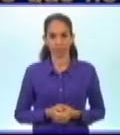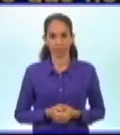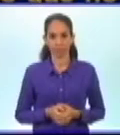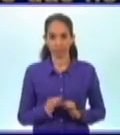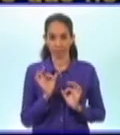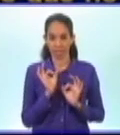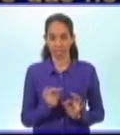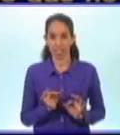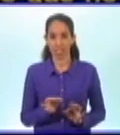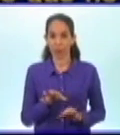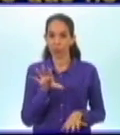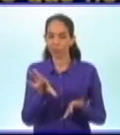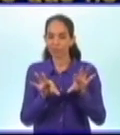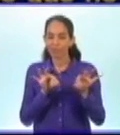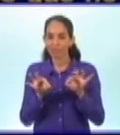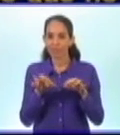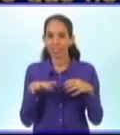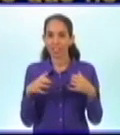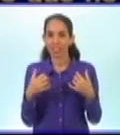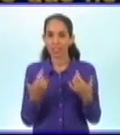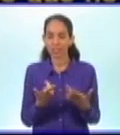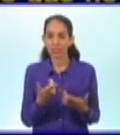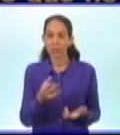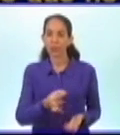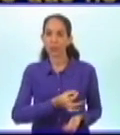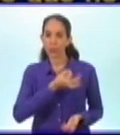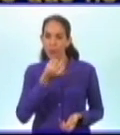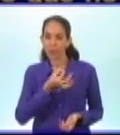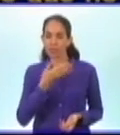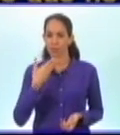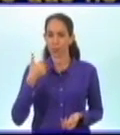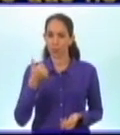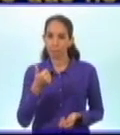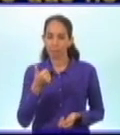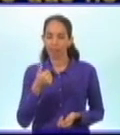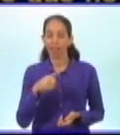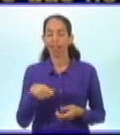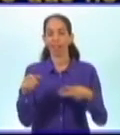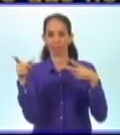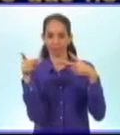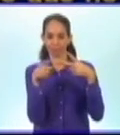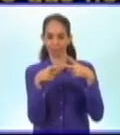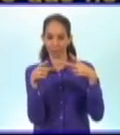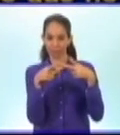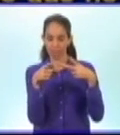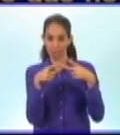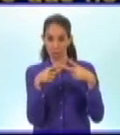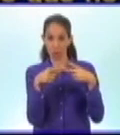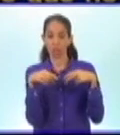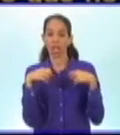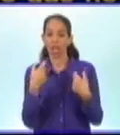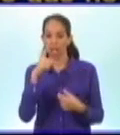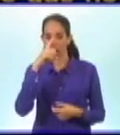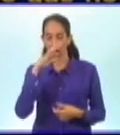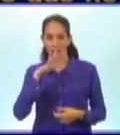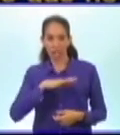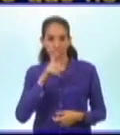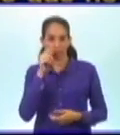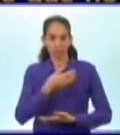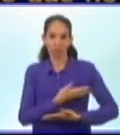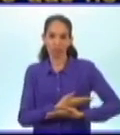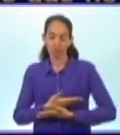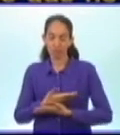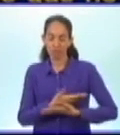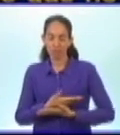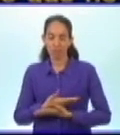Seguramente seleccionaste como planteamientos correctos el B, que expresa que el niño llevaba en brazos a su hermano, y el